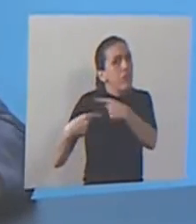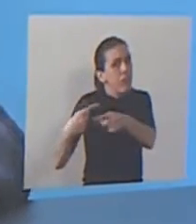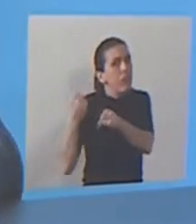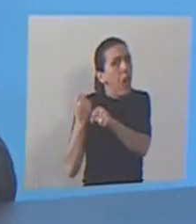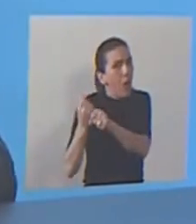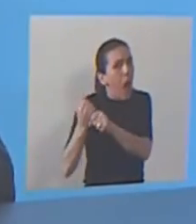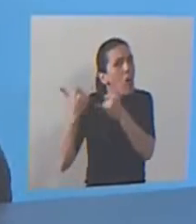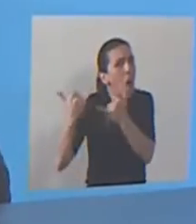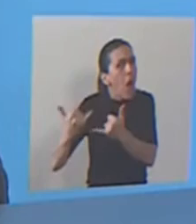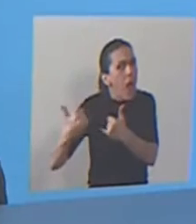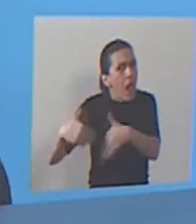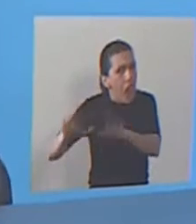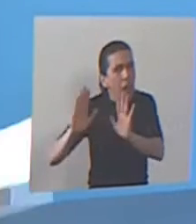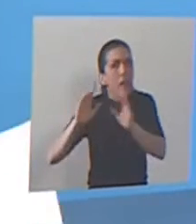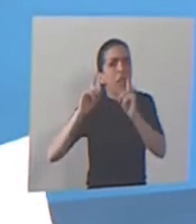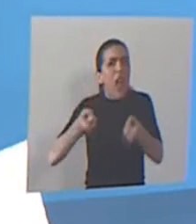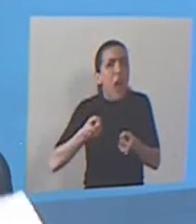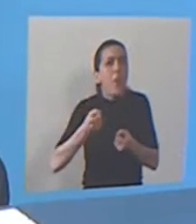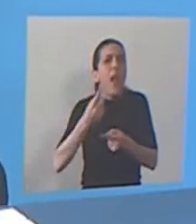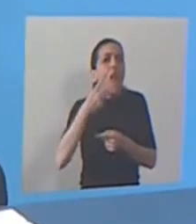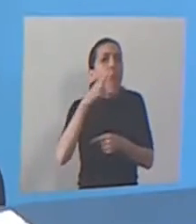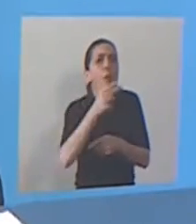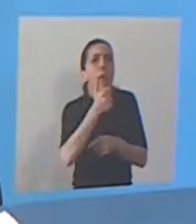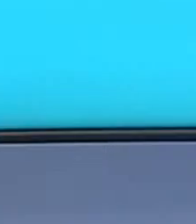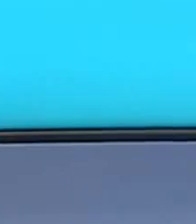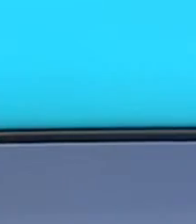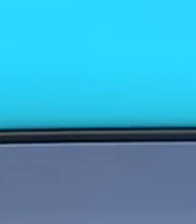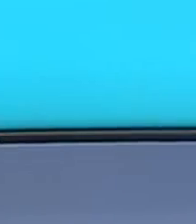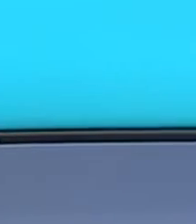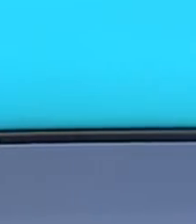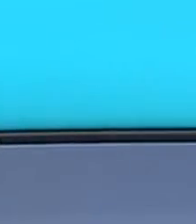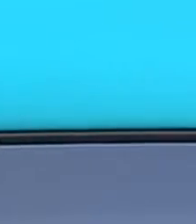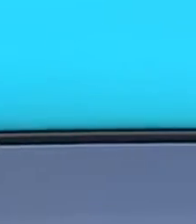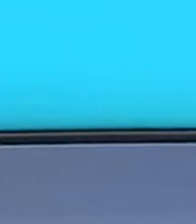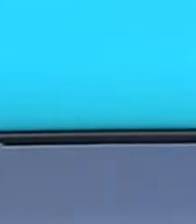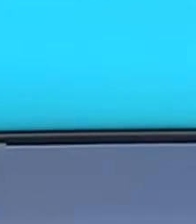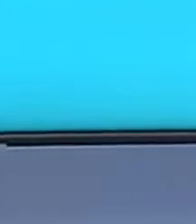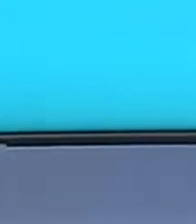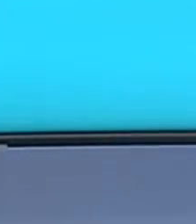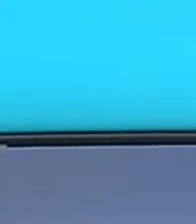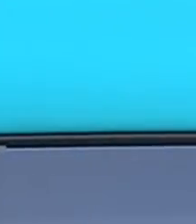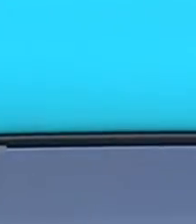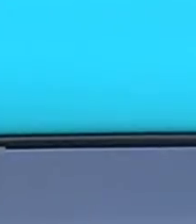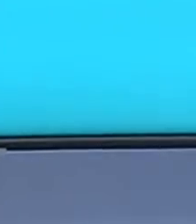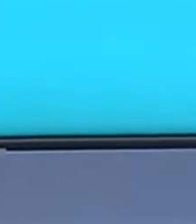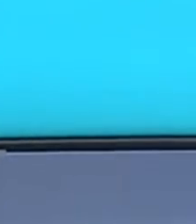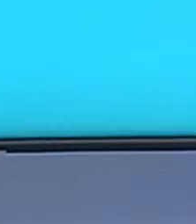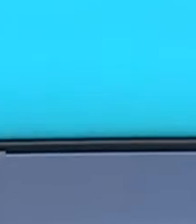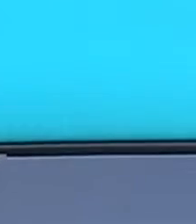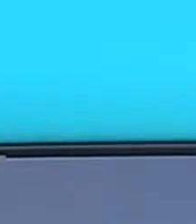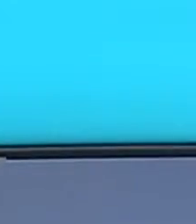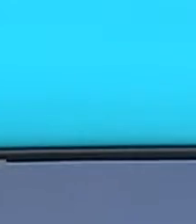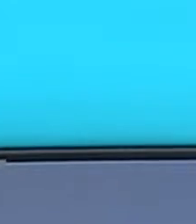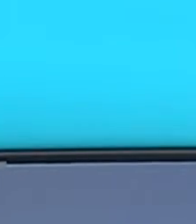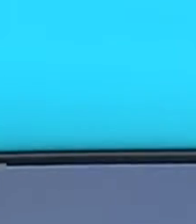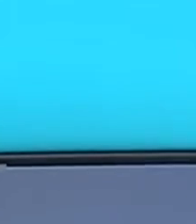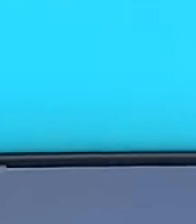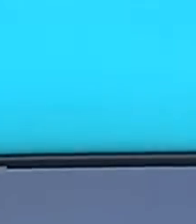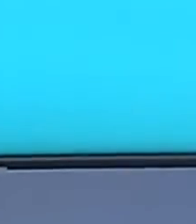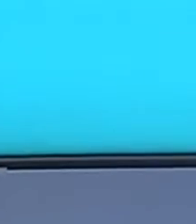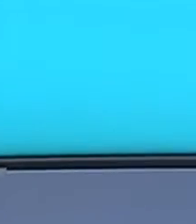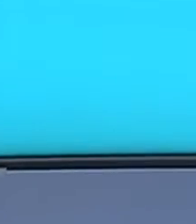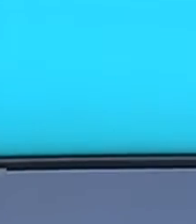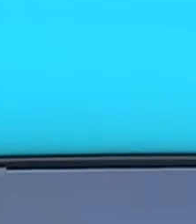pueden bajar un dólar que refleja el riesgo político y la preocupación que que se percibe